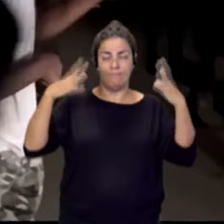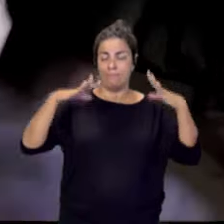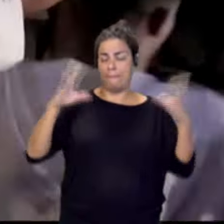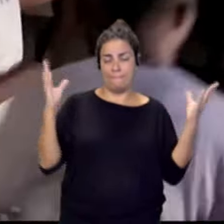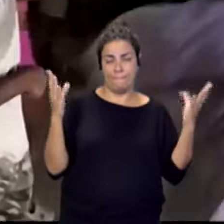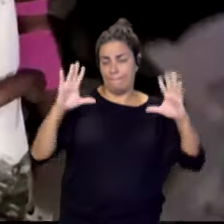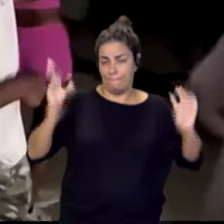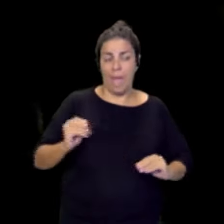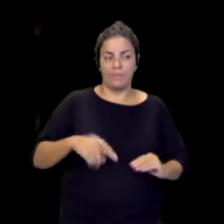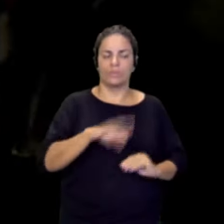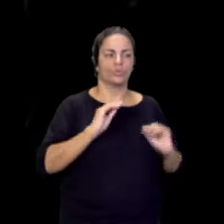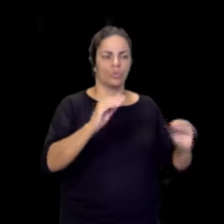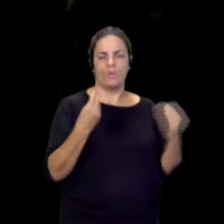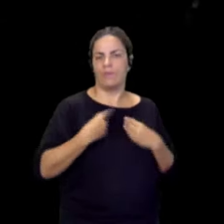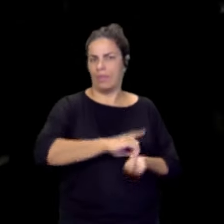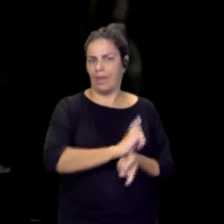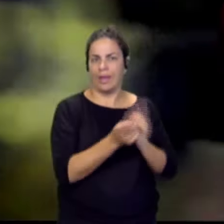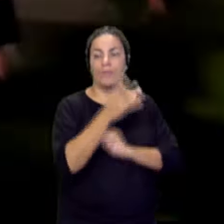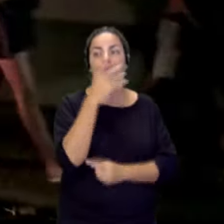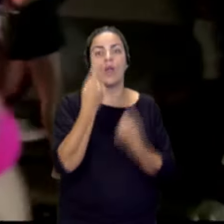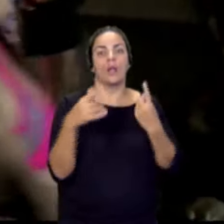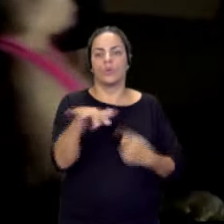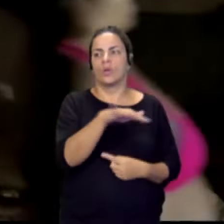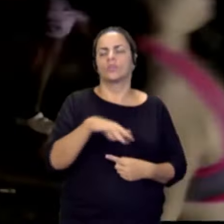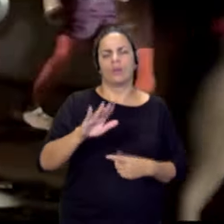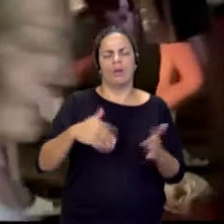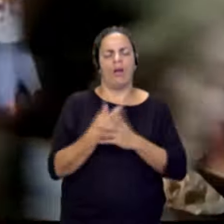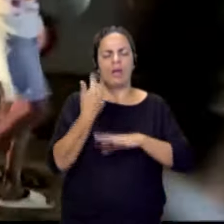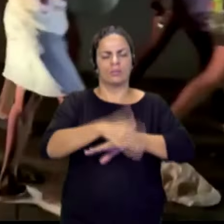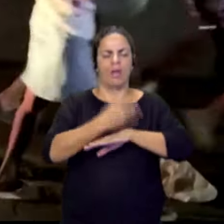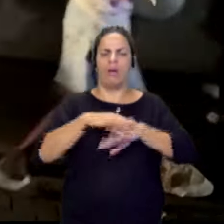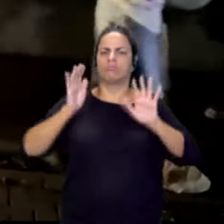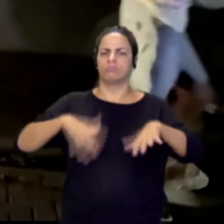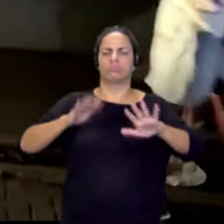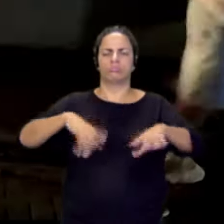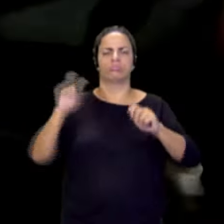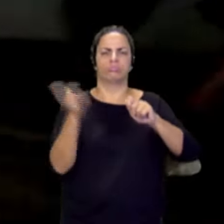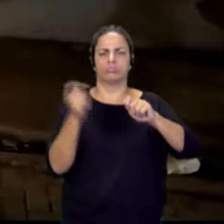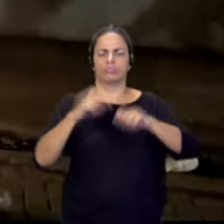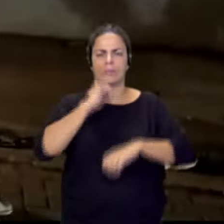vida de los cubanos, que en algunas zonas han salido a las calles a protestar.